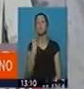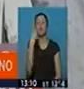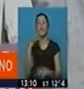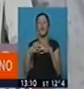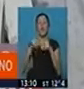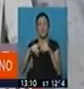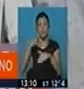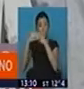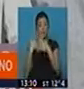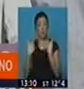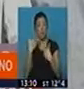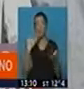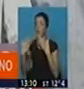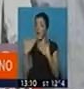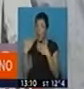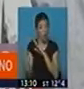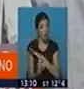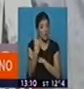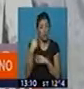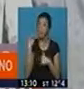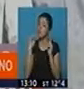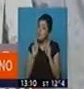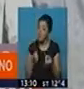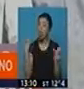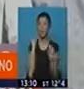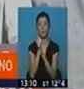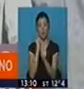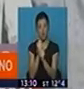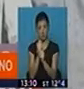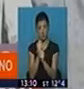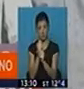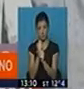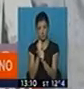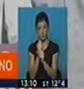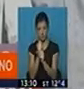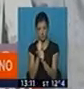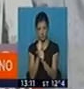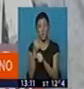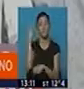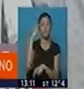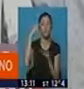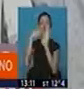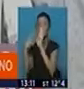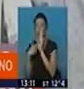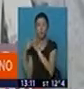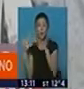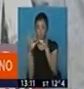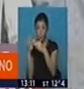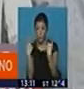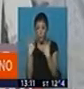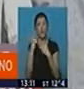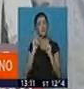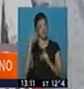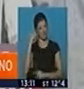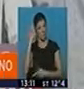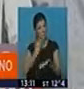progresistas es dialogar y trabajar a partir de los espacios que nos unen y se supone que compartimos un